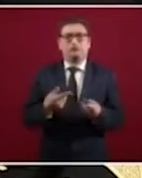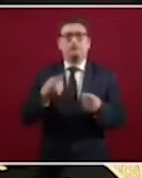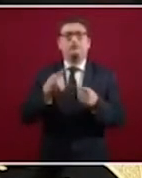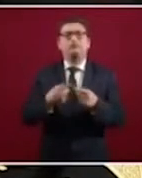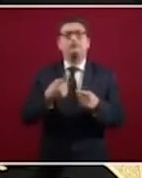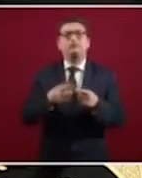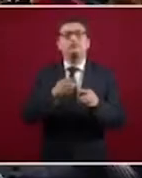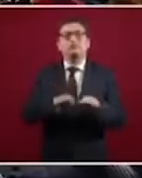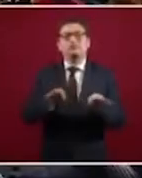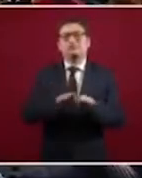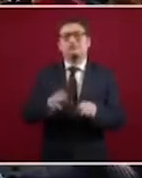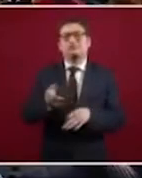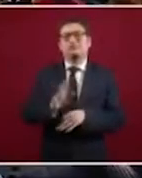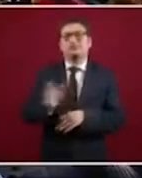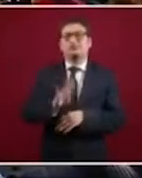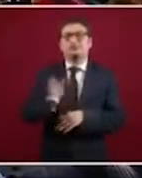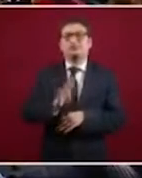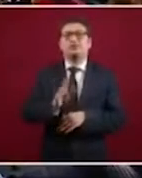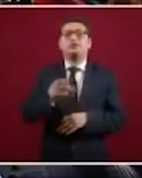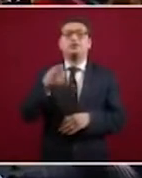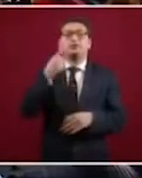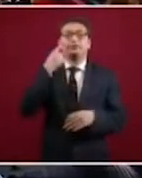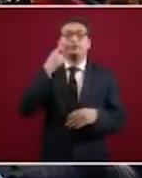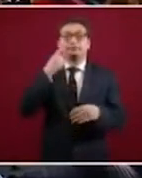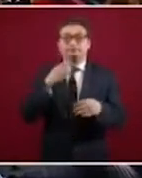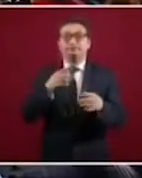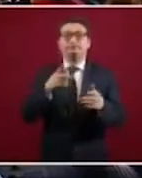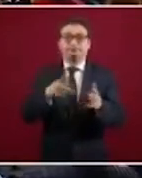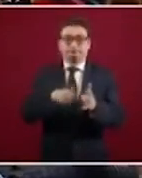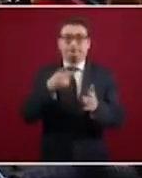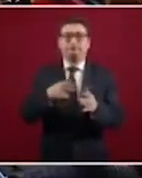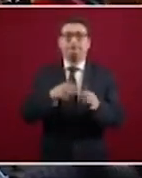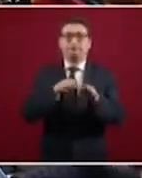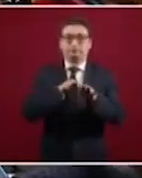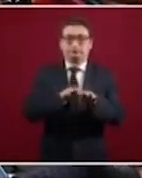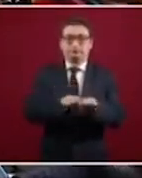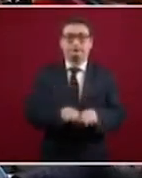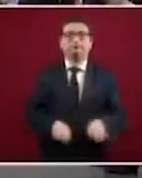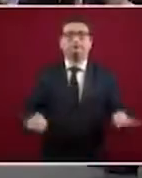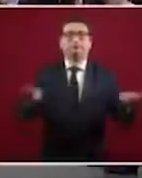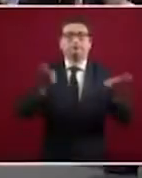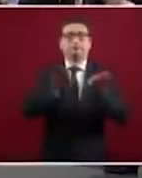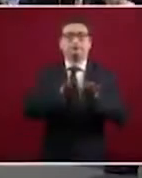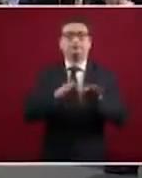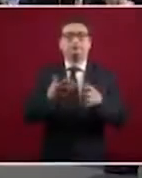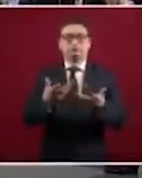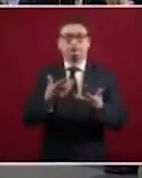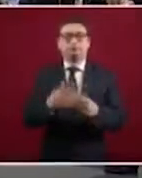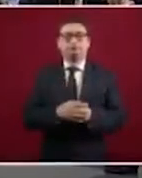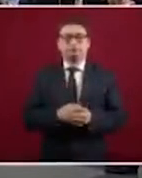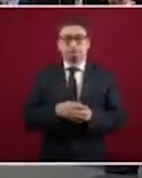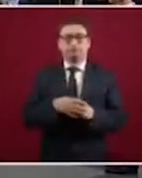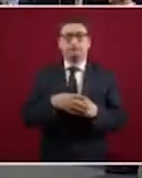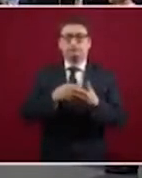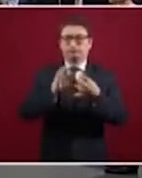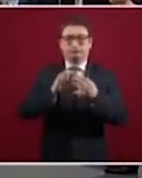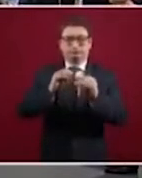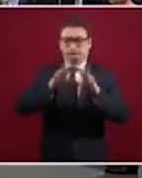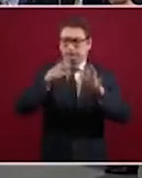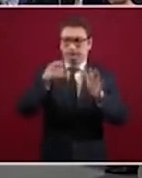fue lo importante si queremos profundizar